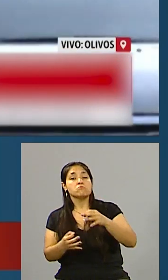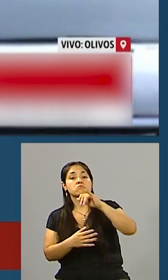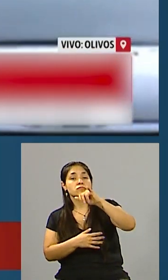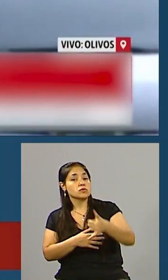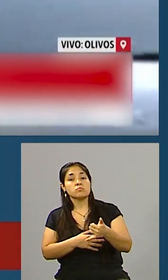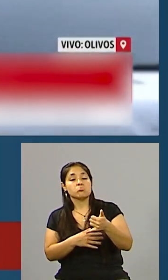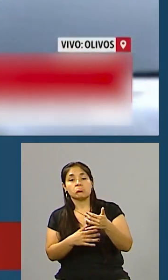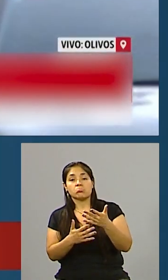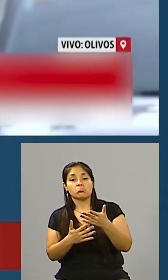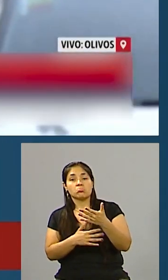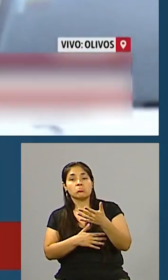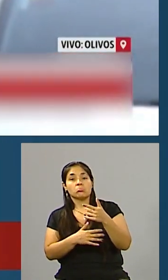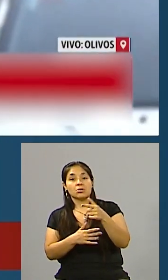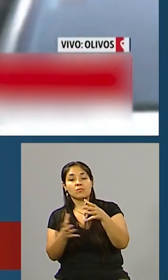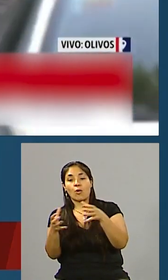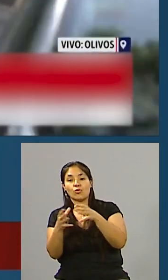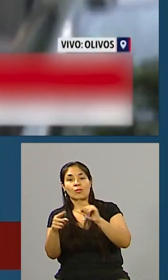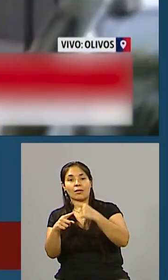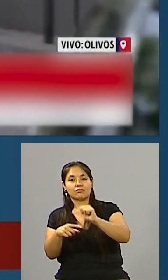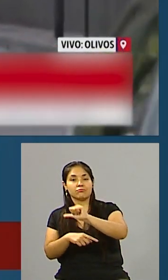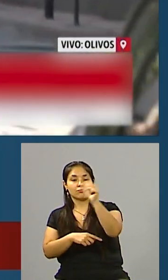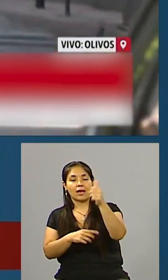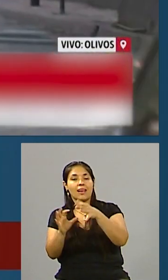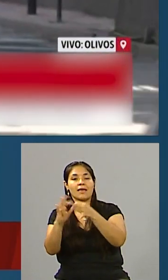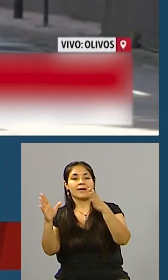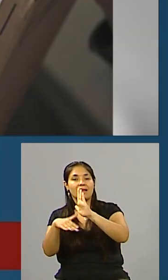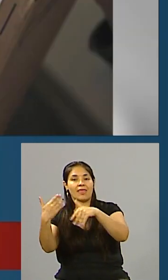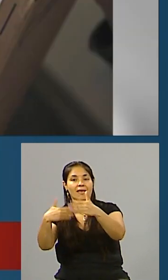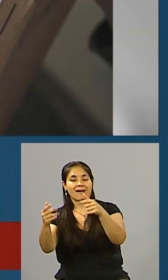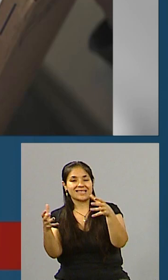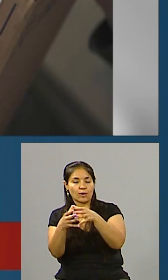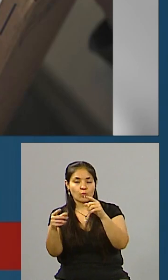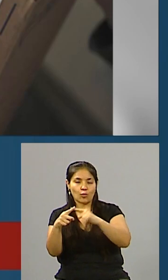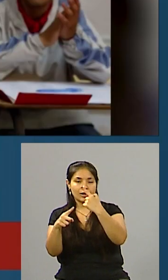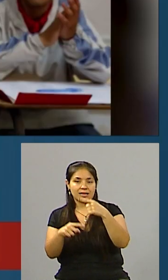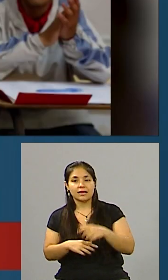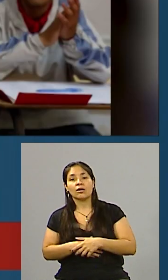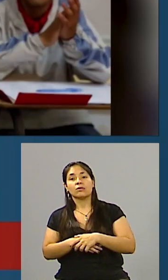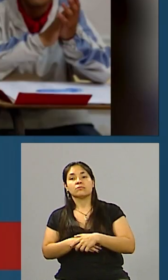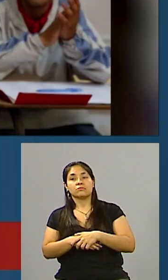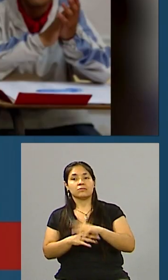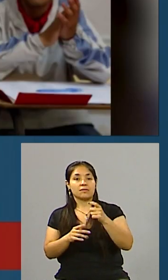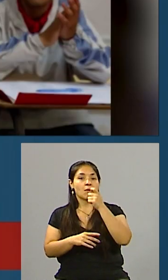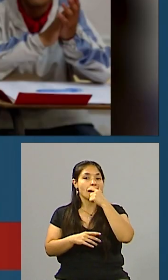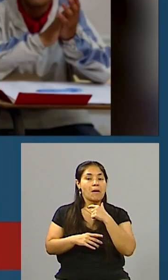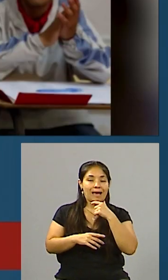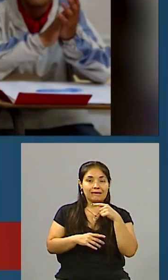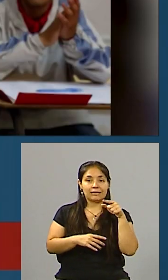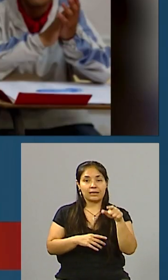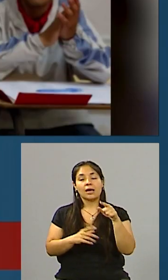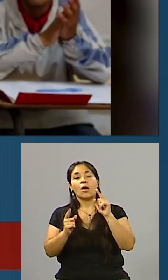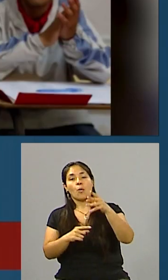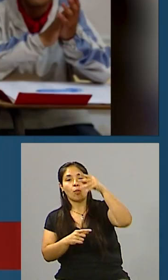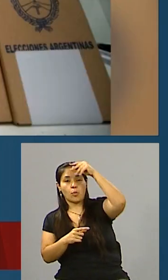por el lado de la Libertad Avanza, y que en esa rápida readecuación tanto de Mauricio Macri como de